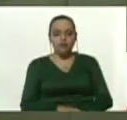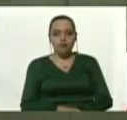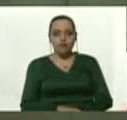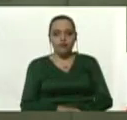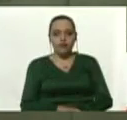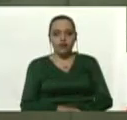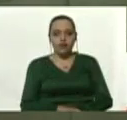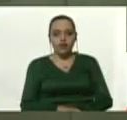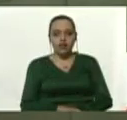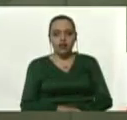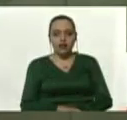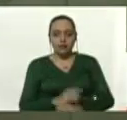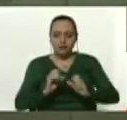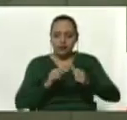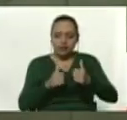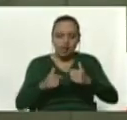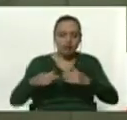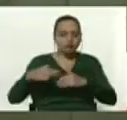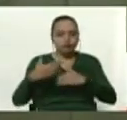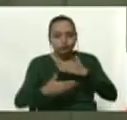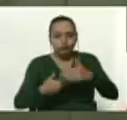pasar el desierto,